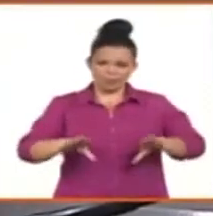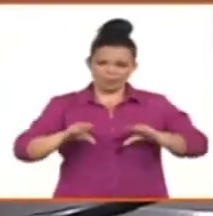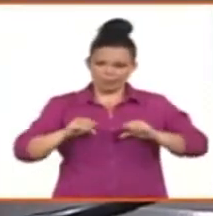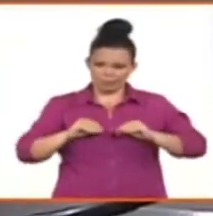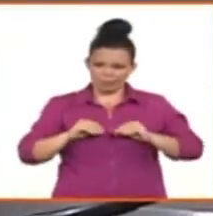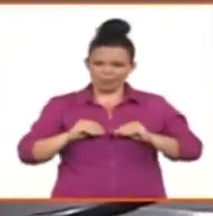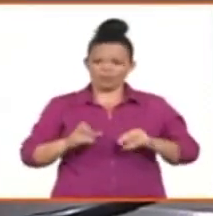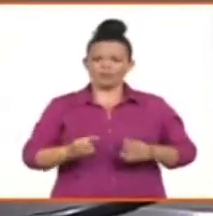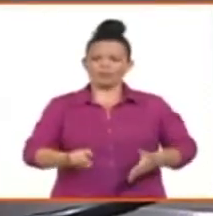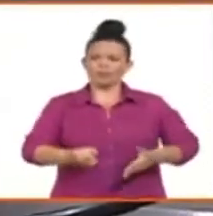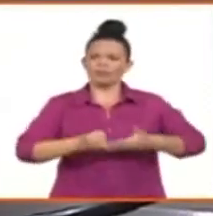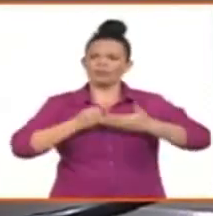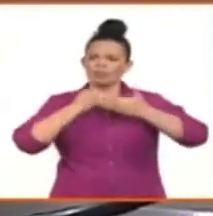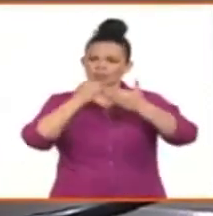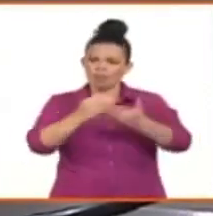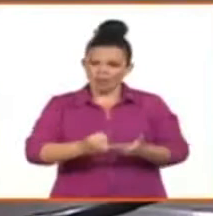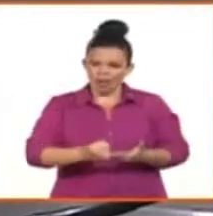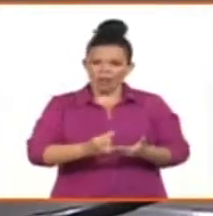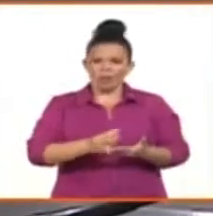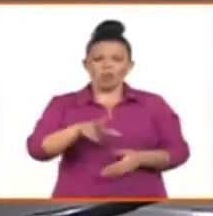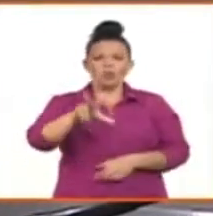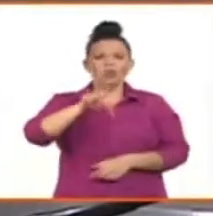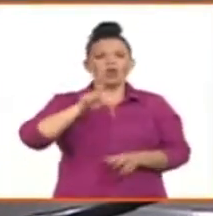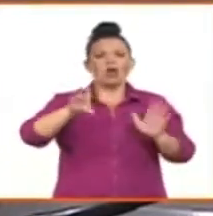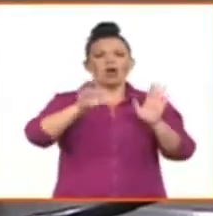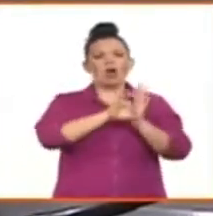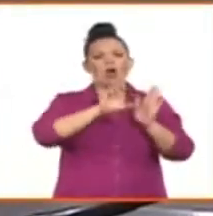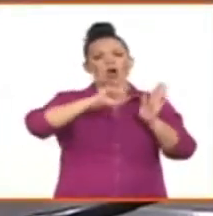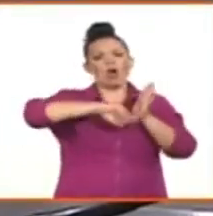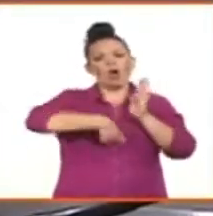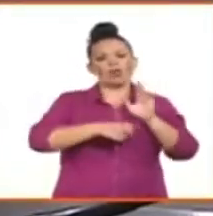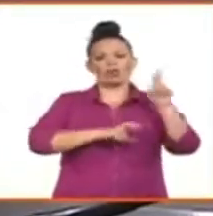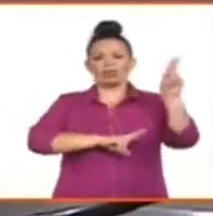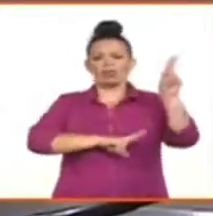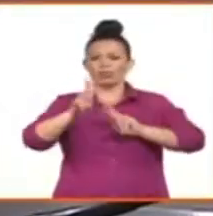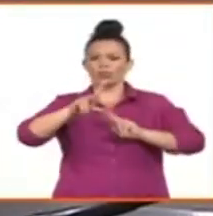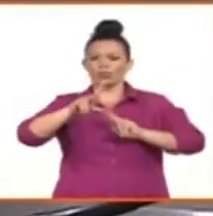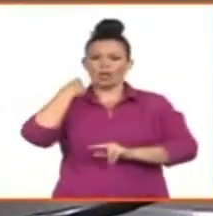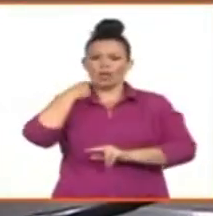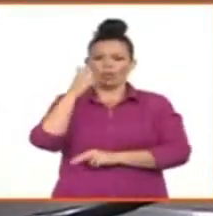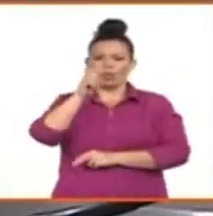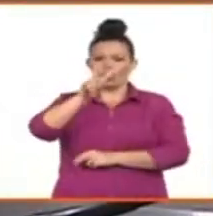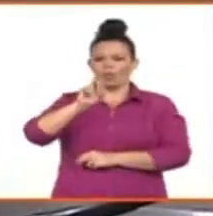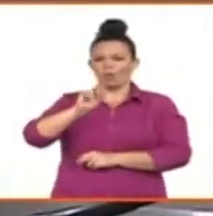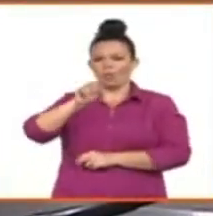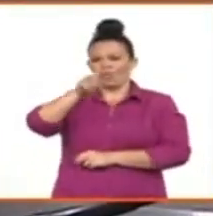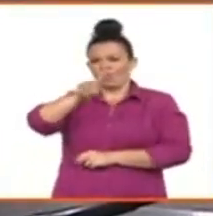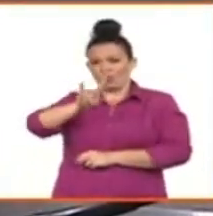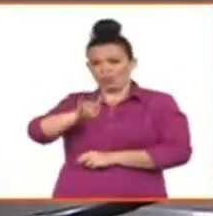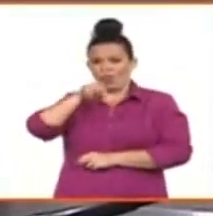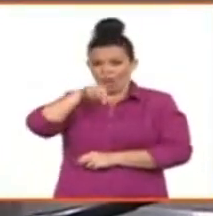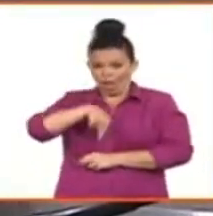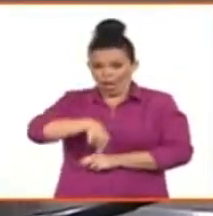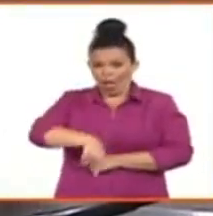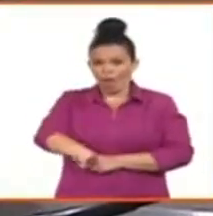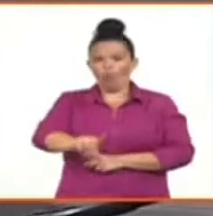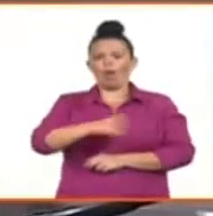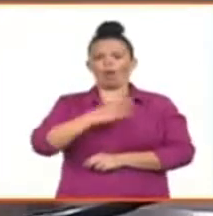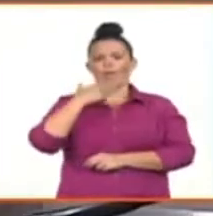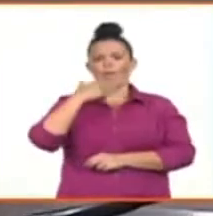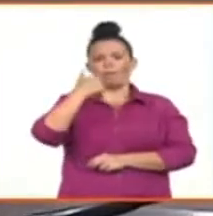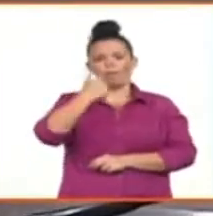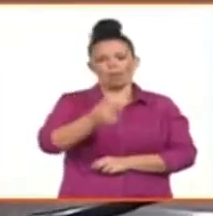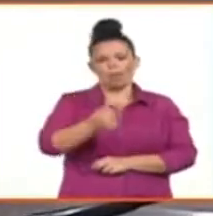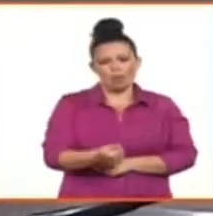desde nuestra nueva Constitución de 2019, aquí como que ya se desarrolla de manera más específica en el campo del